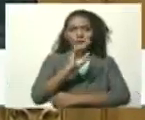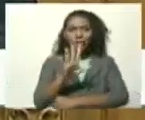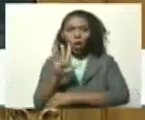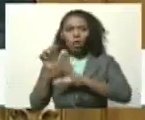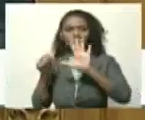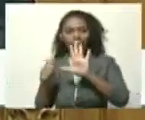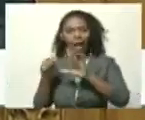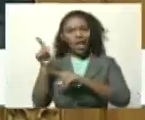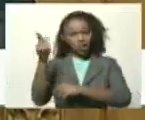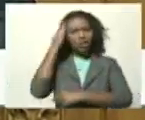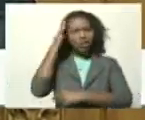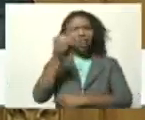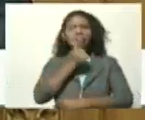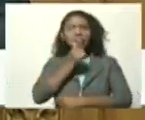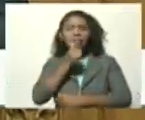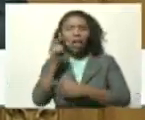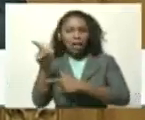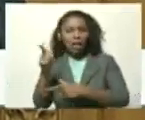son?